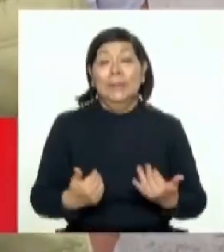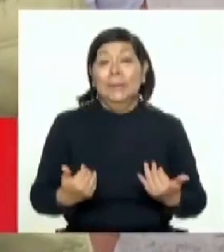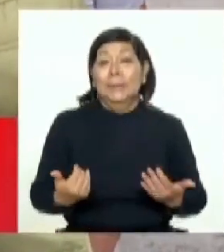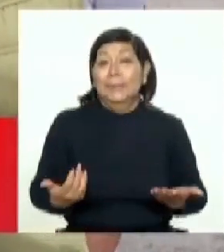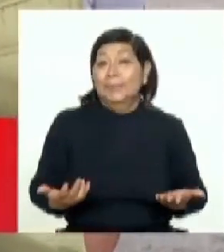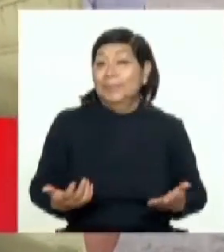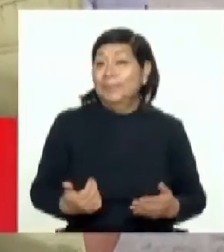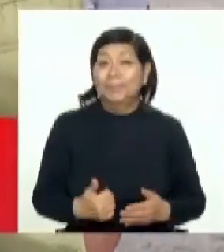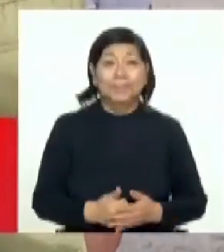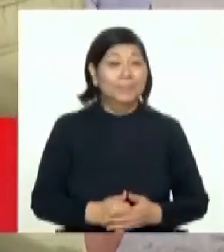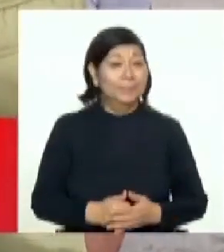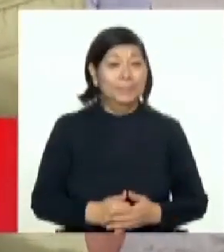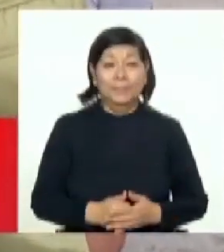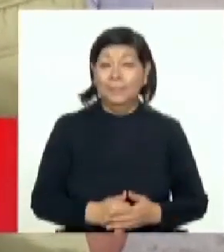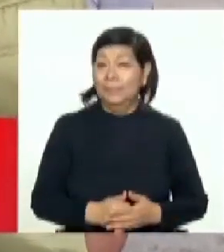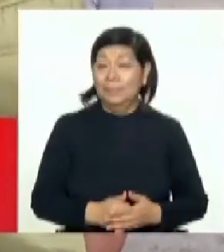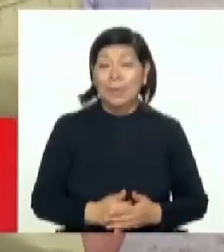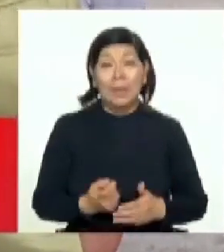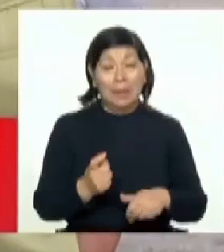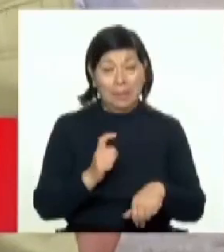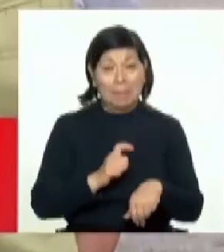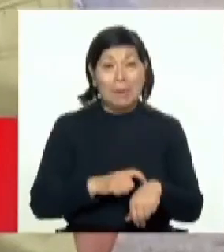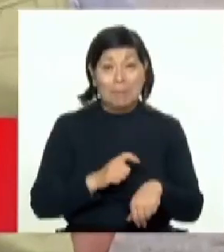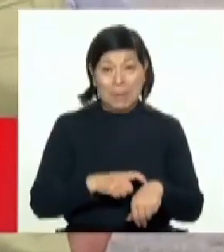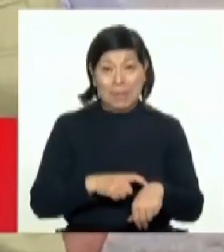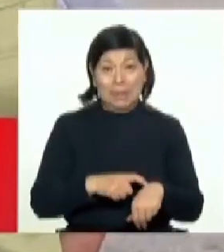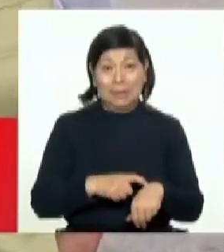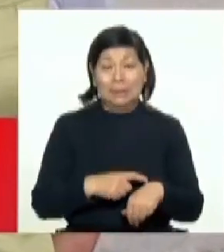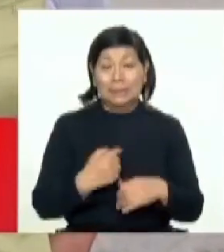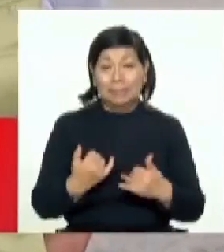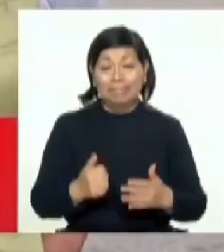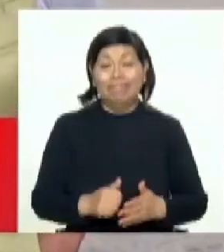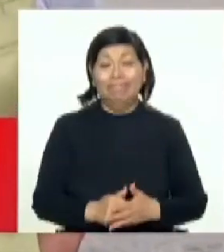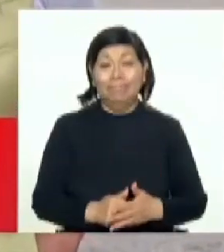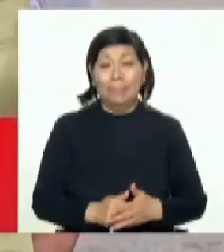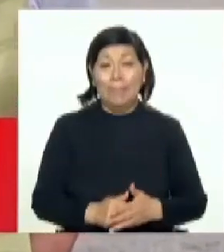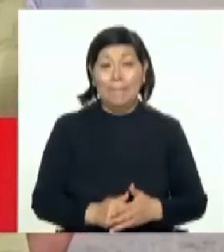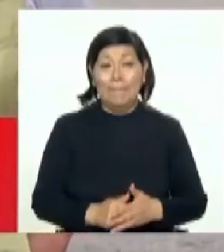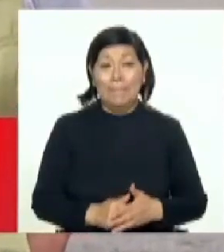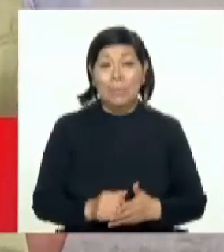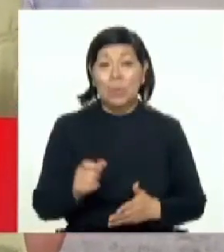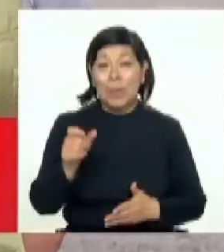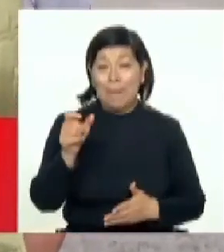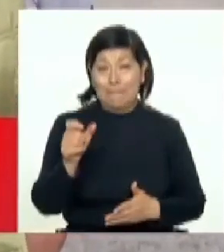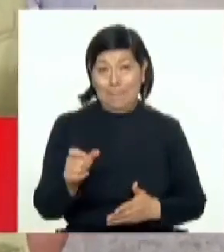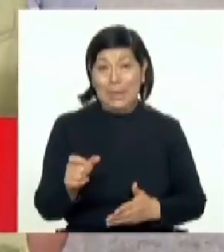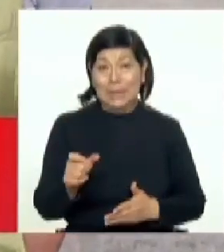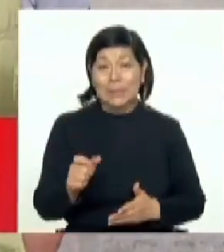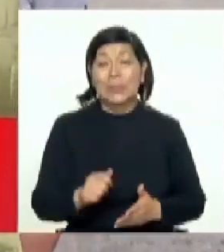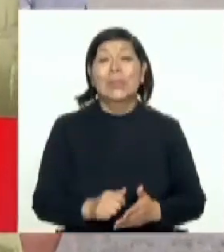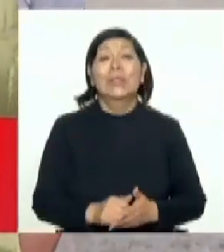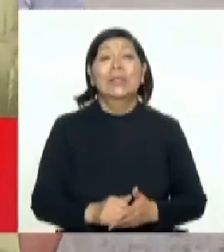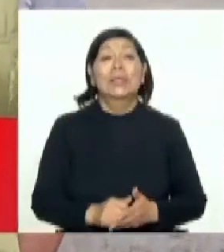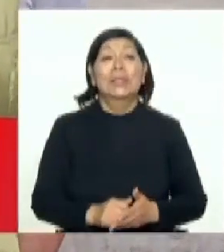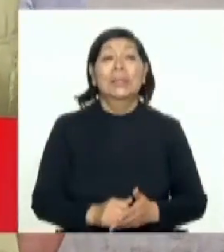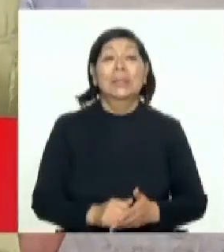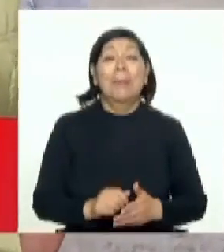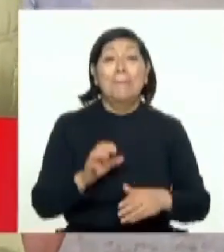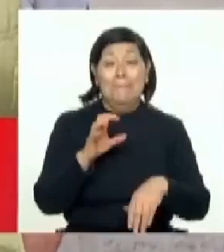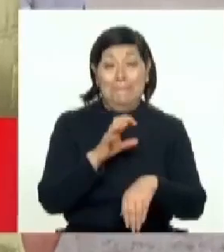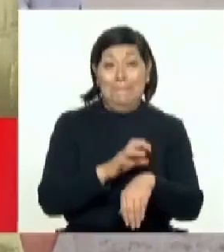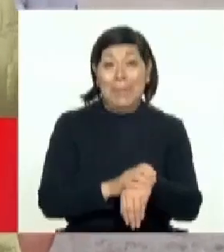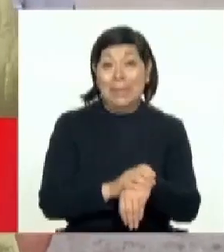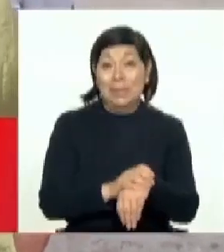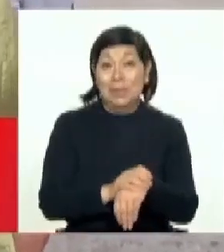eso, en un primer momento se señaló también de que presuntamente había una persona que había sido detenida.